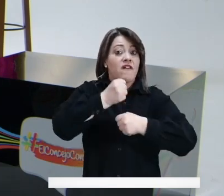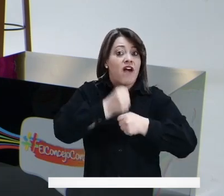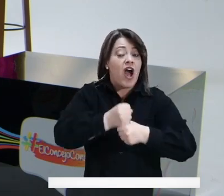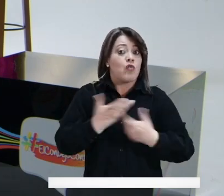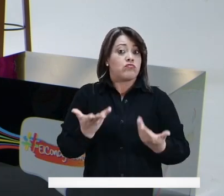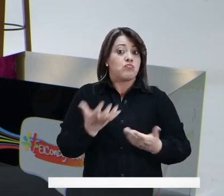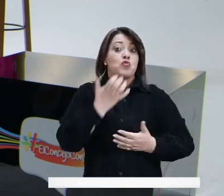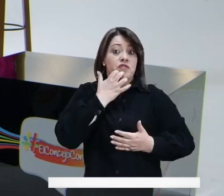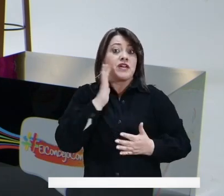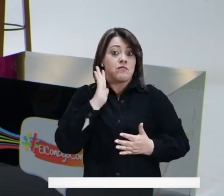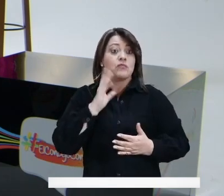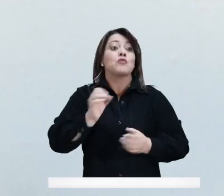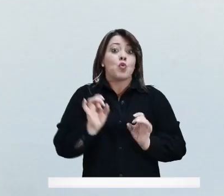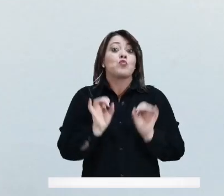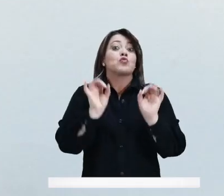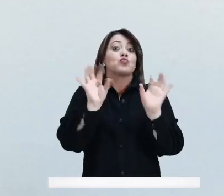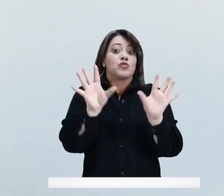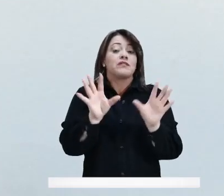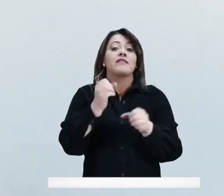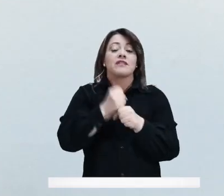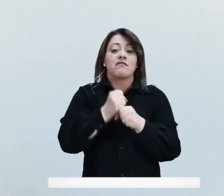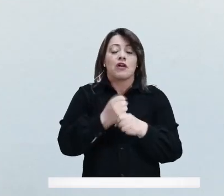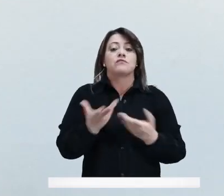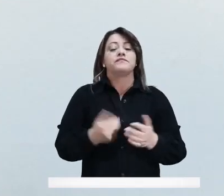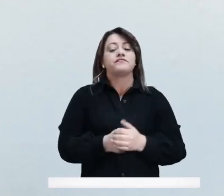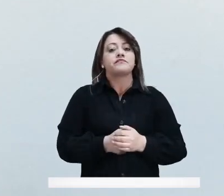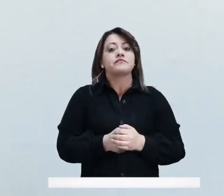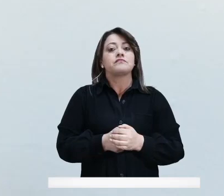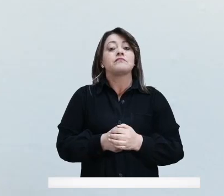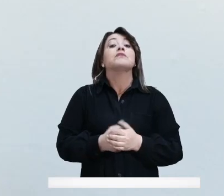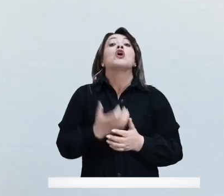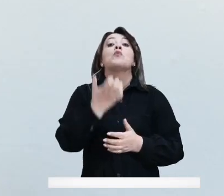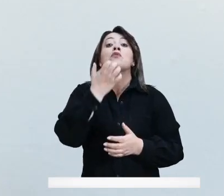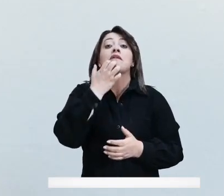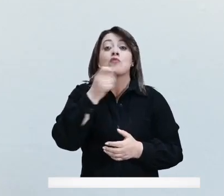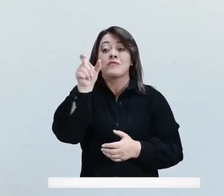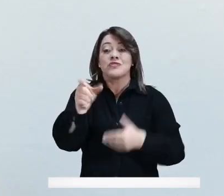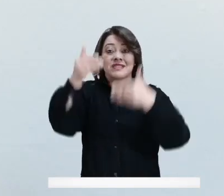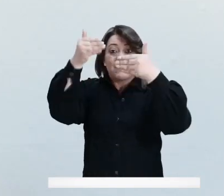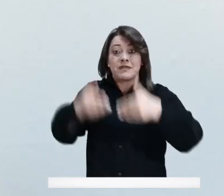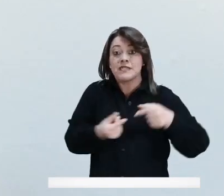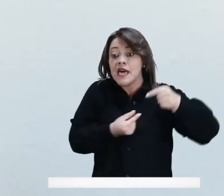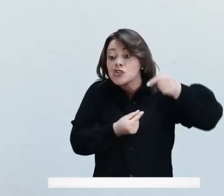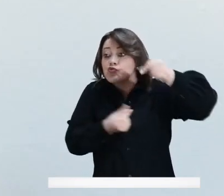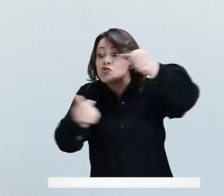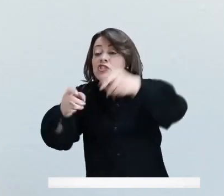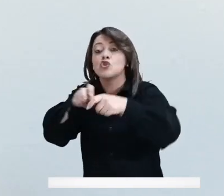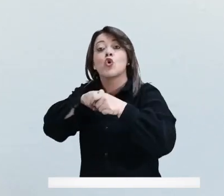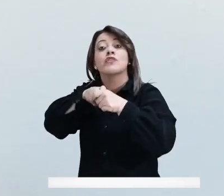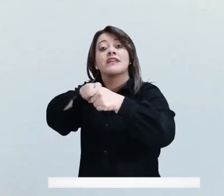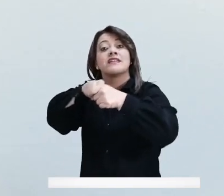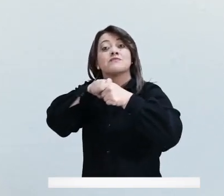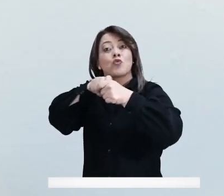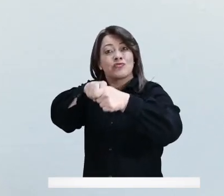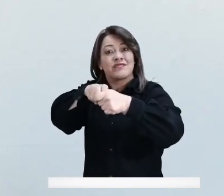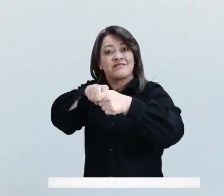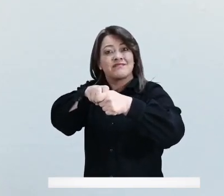sostener a su persona con discapacidad. Le damos un subsidio de transporte a la persona con discapacidad, que además lo venimos